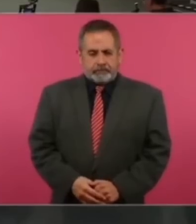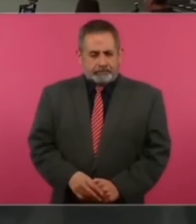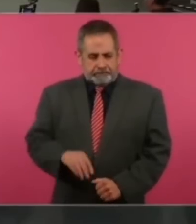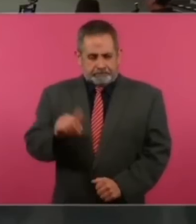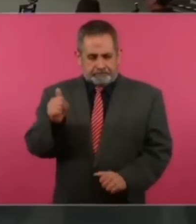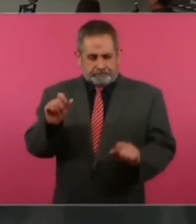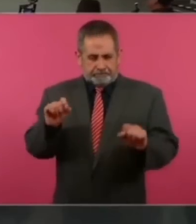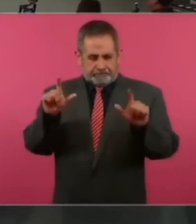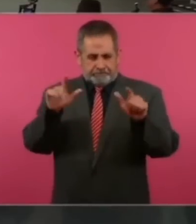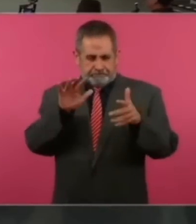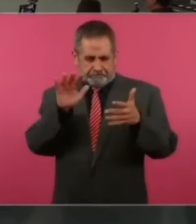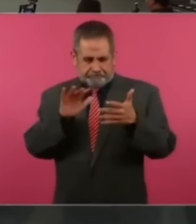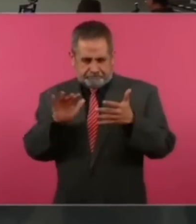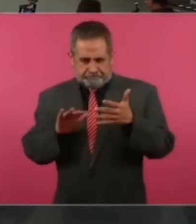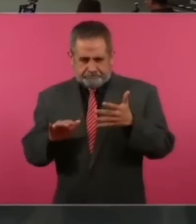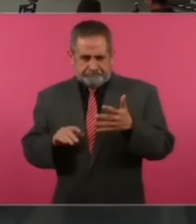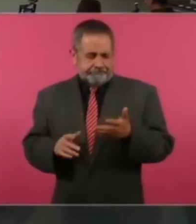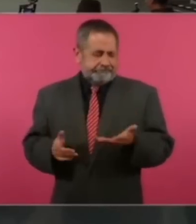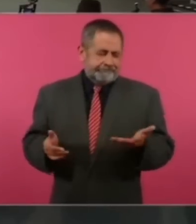Supuestamente